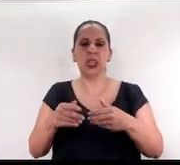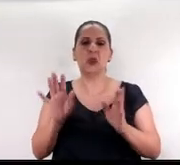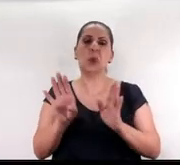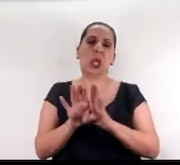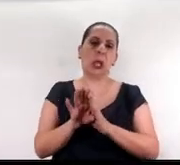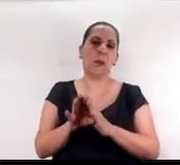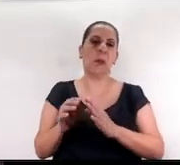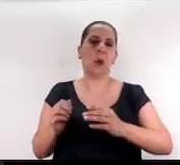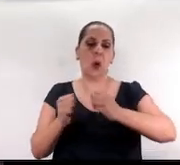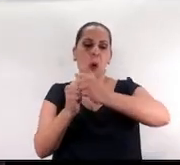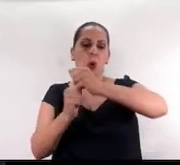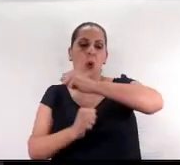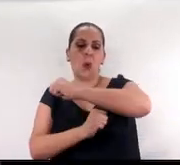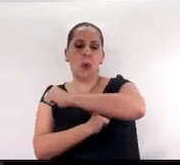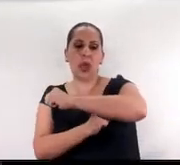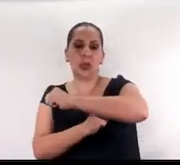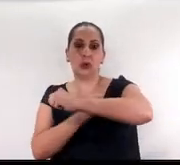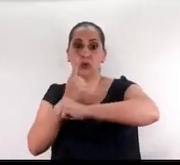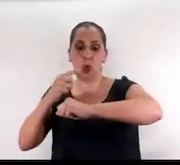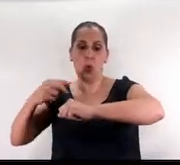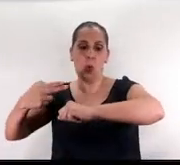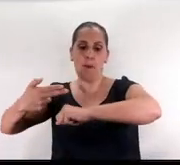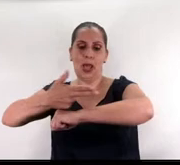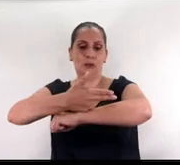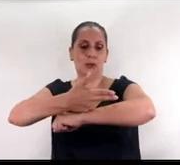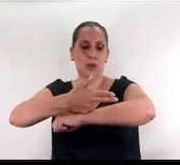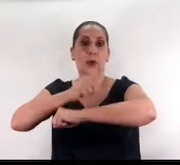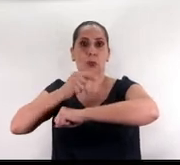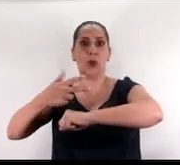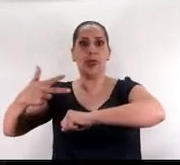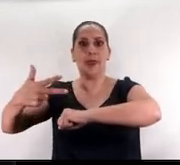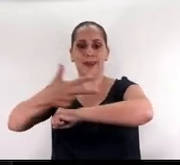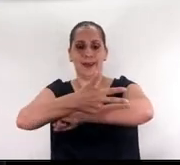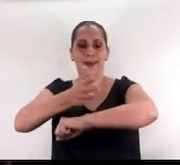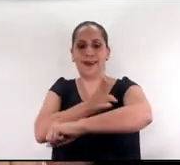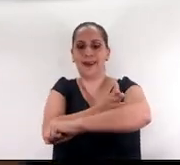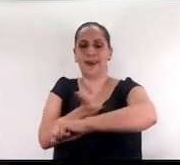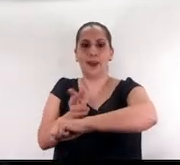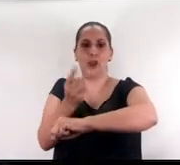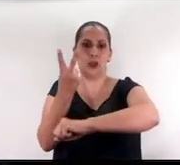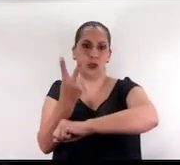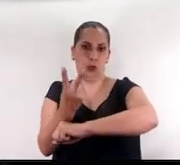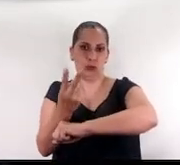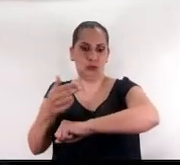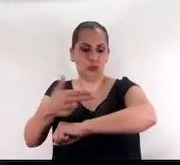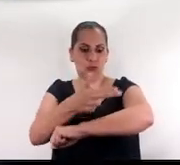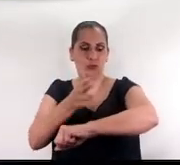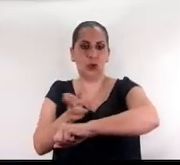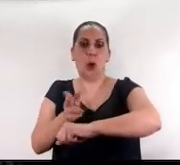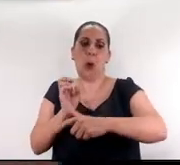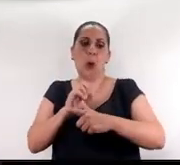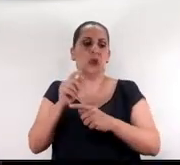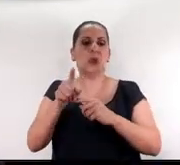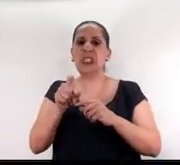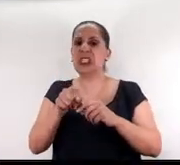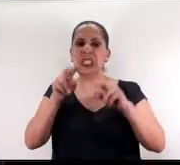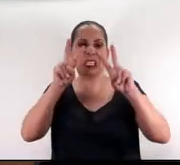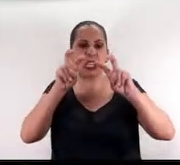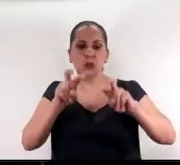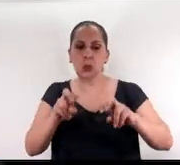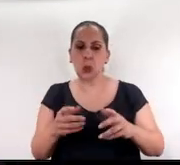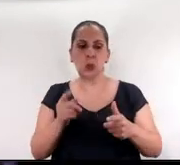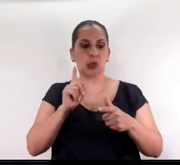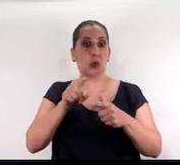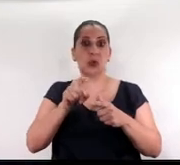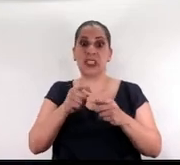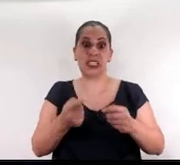puente de un solo paso que puede pasar a 2, que no requiere ni estudios de impacto ambiental, que no requiere expropiaciones y